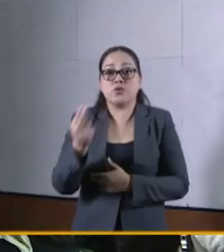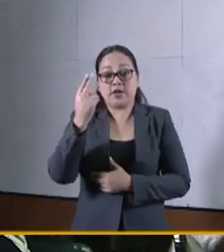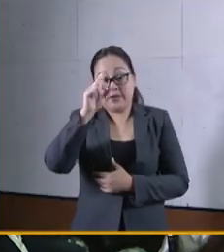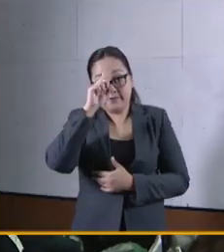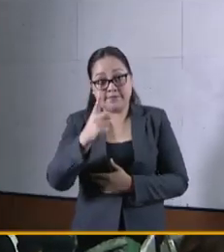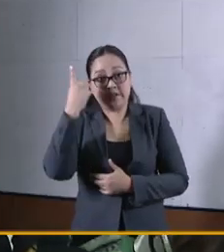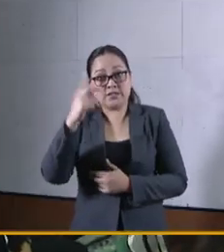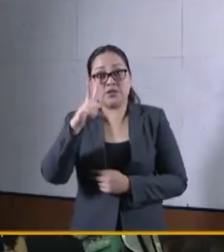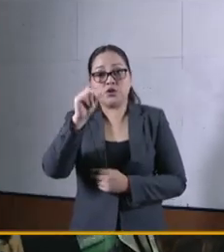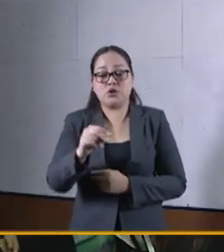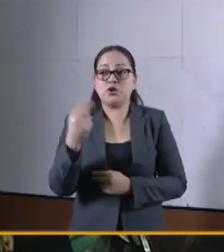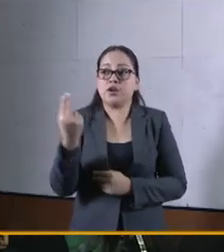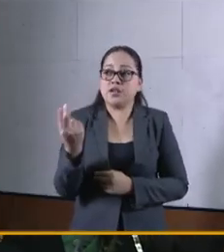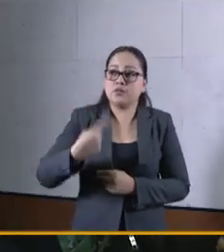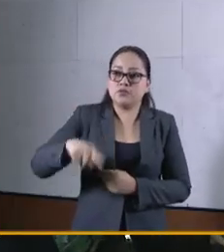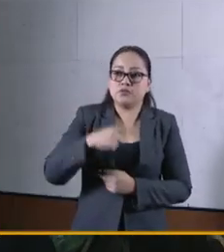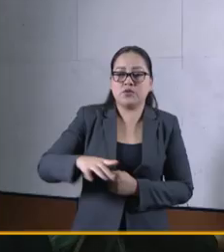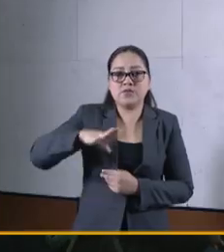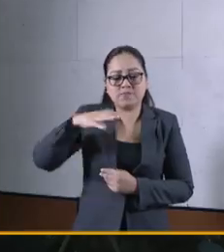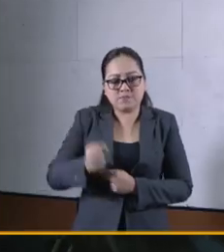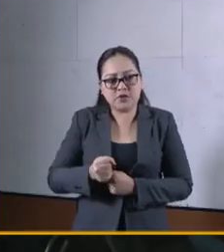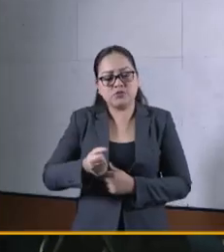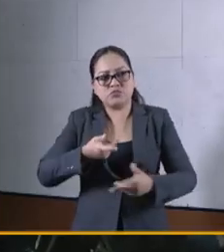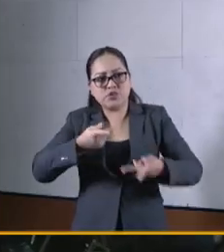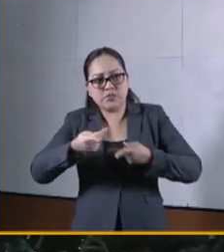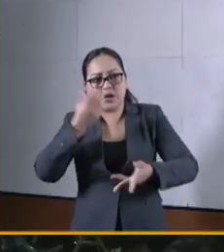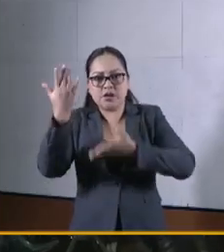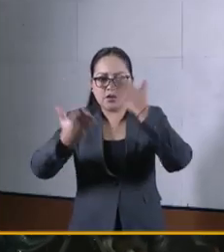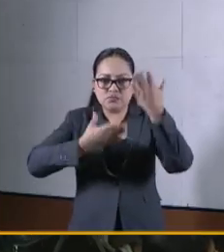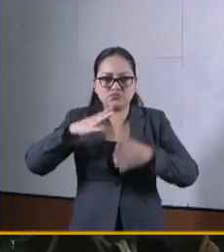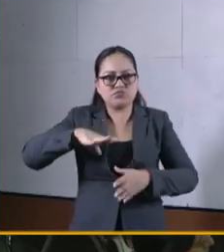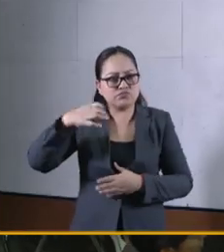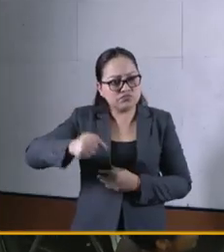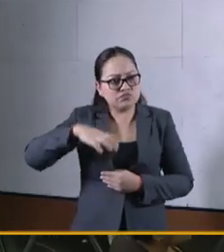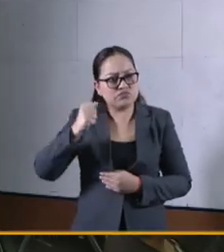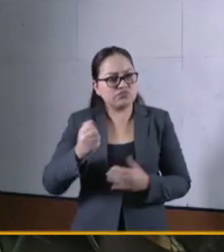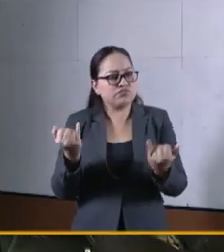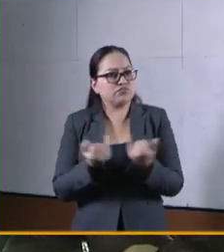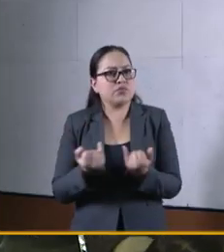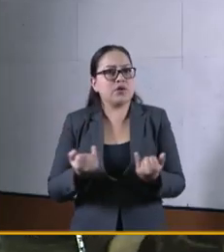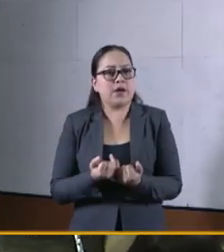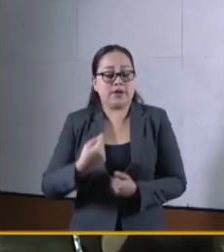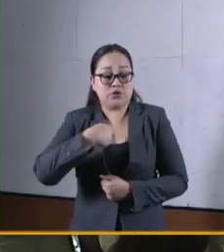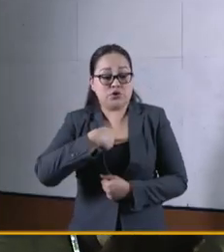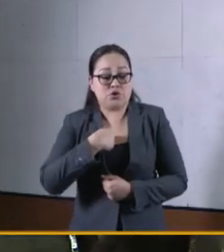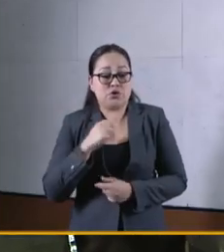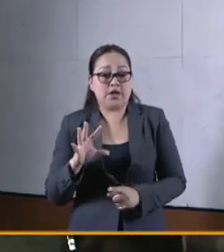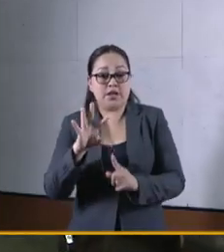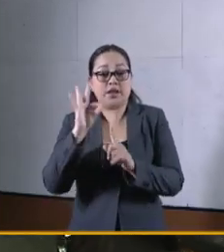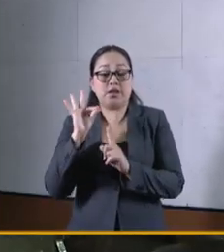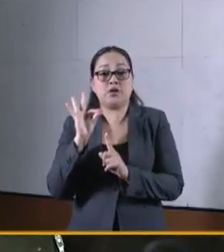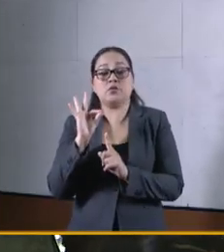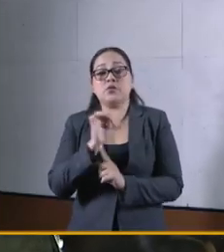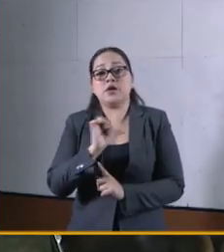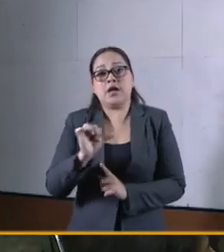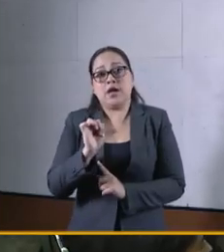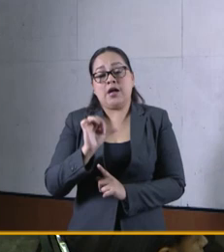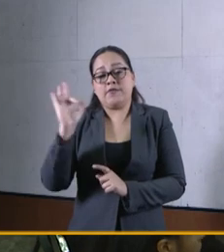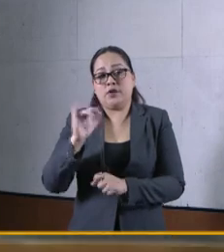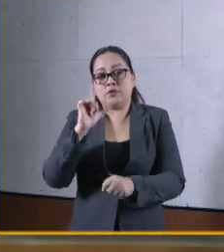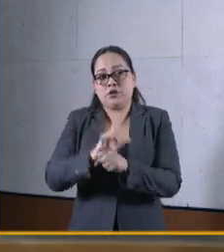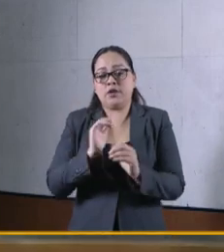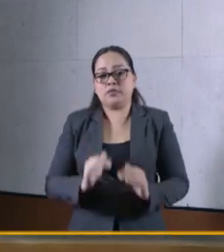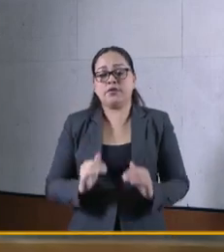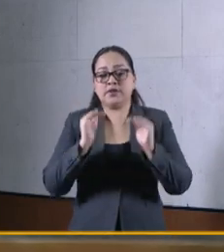sencillo se requiere de constancia preparación y mucho esfuerzo en mi caso elegir la facultad de estudios superiores